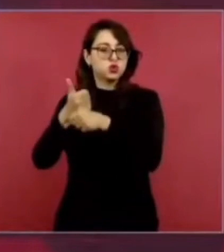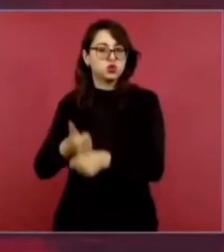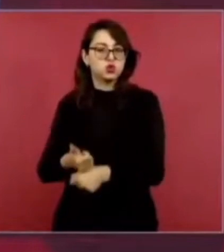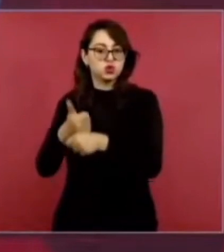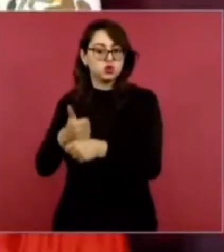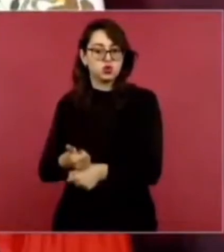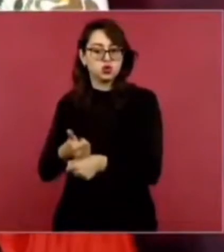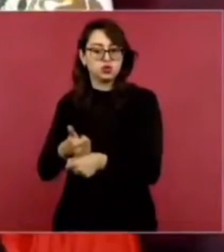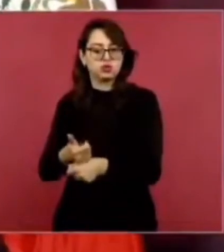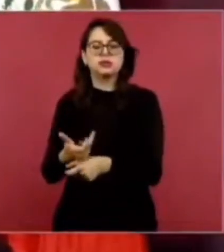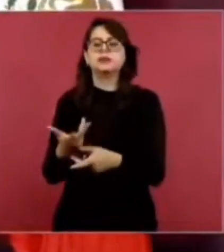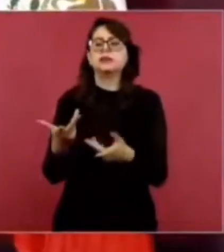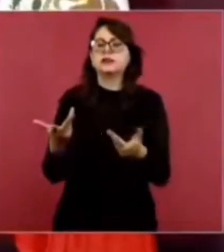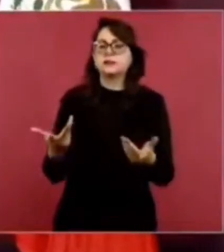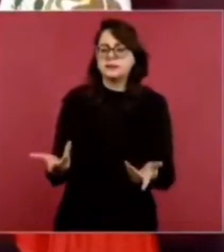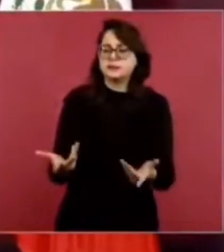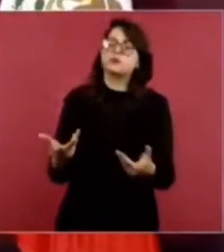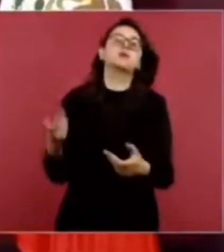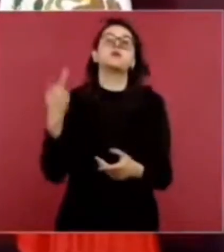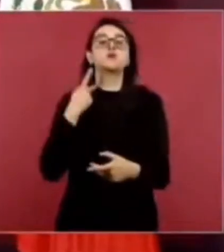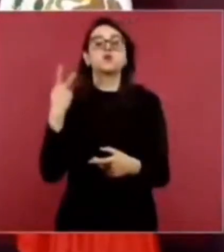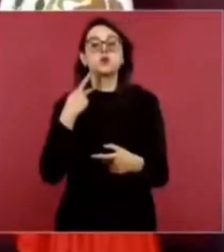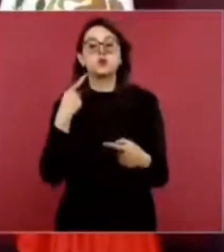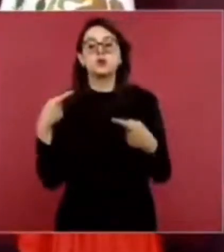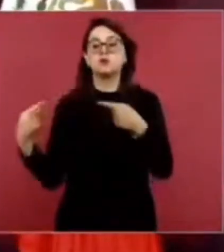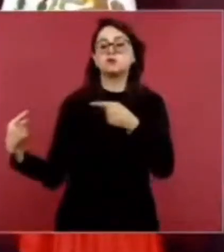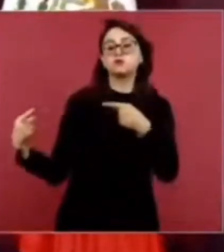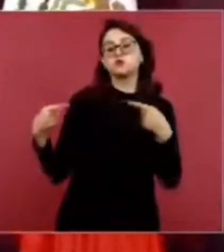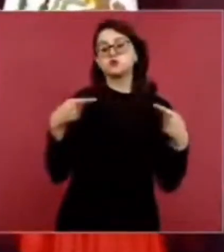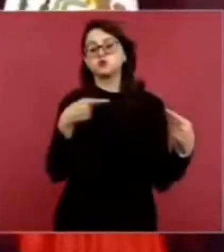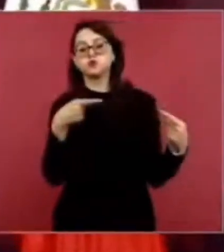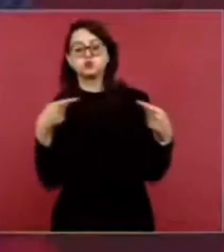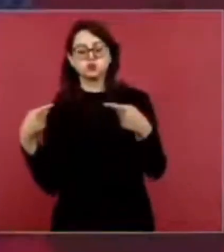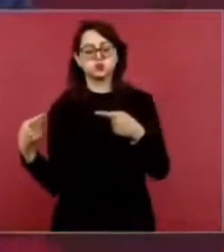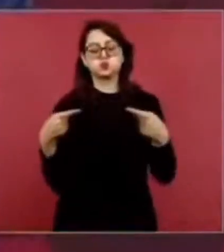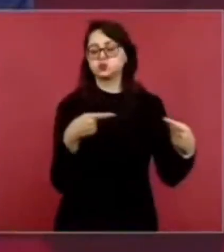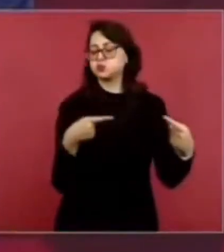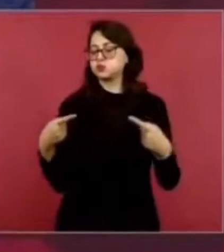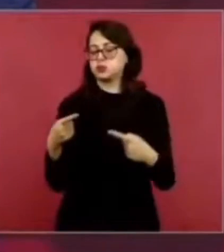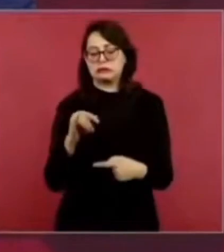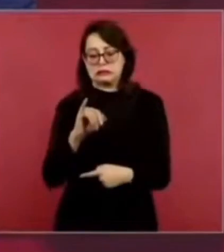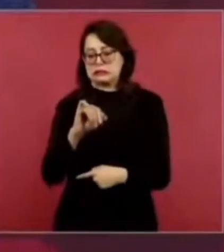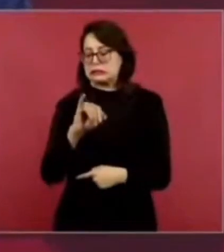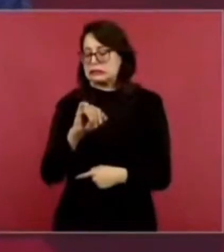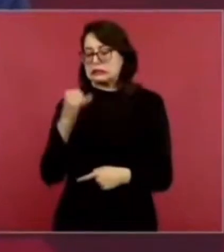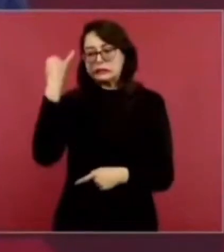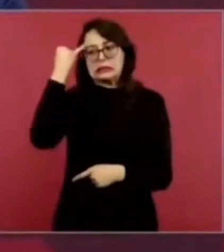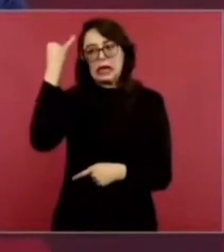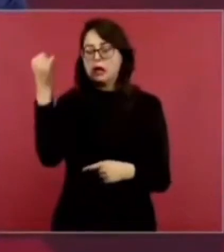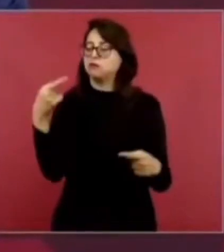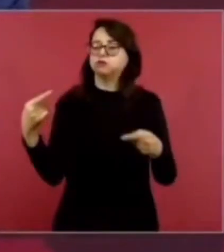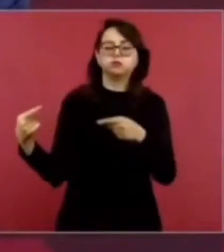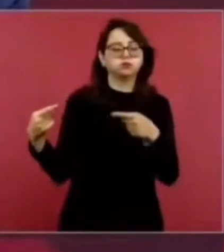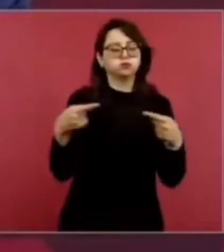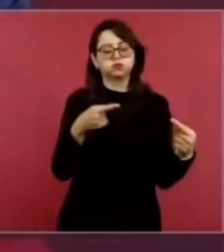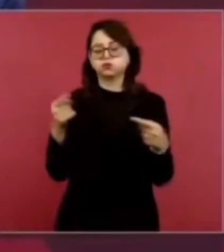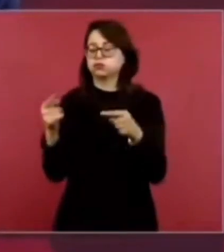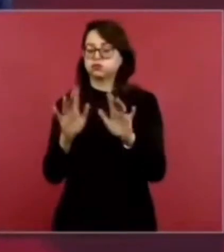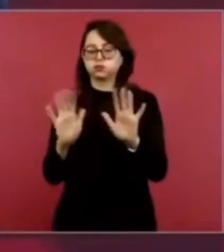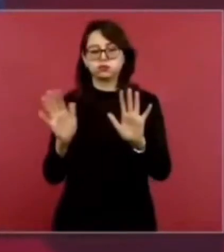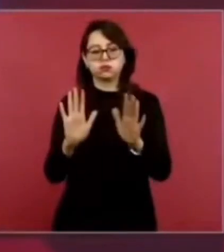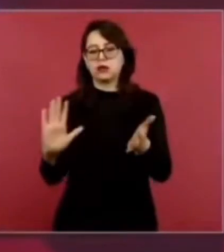aquí, que existen por razones políticas, ideológicas,